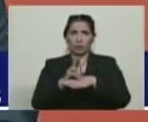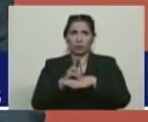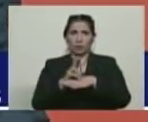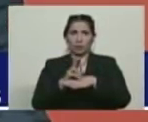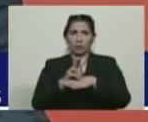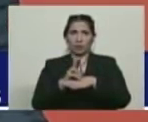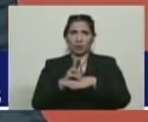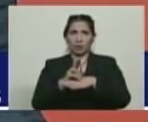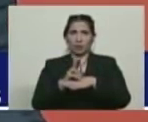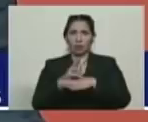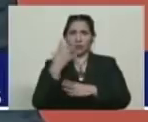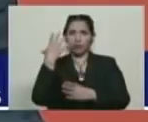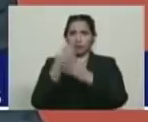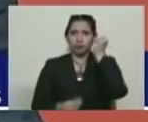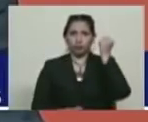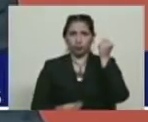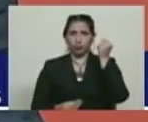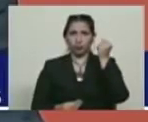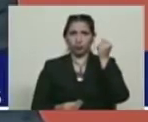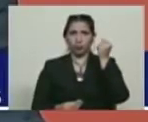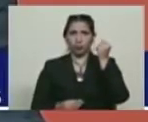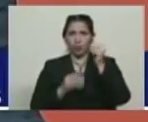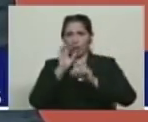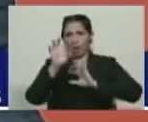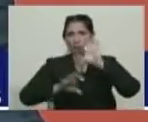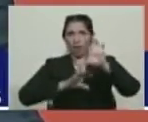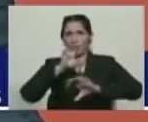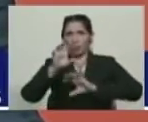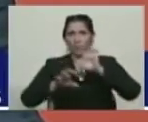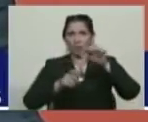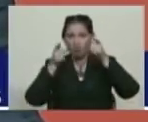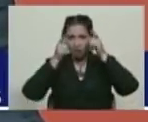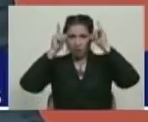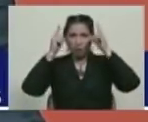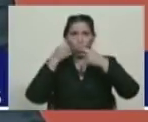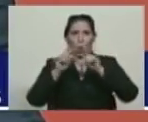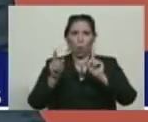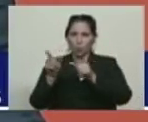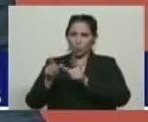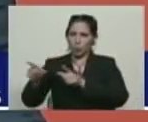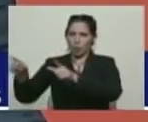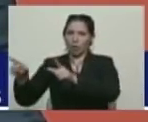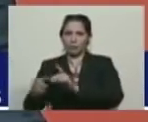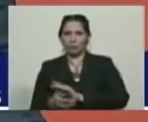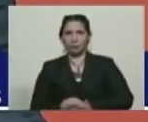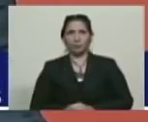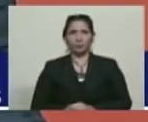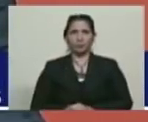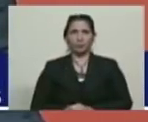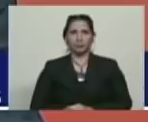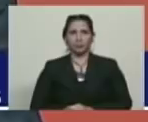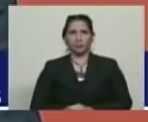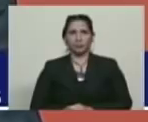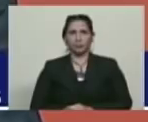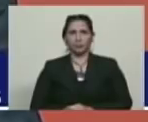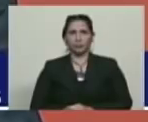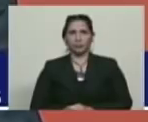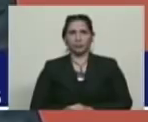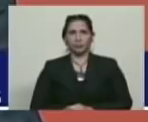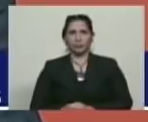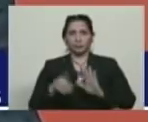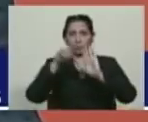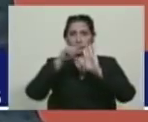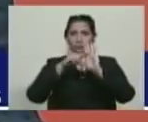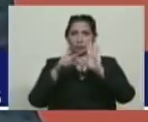desviar el animal o el ganado a otros sectores la medida se encuentra